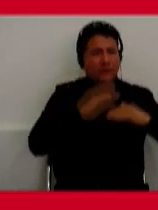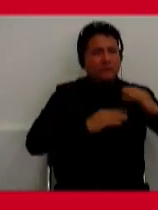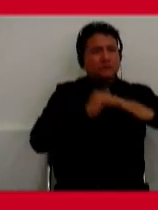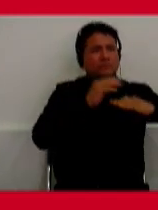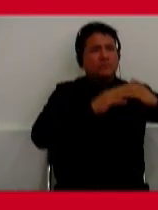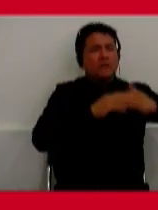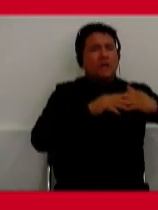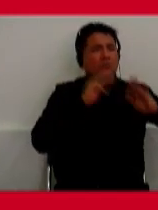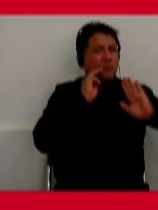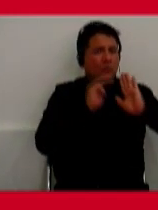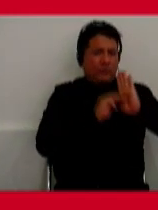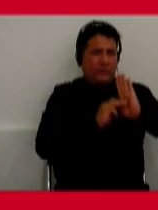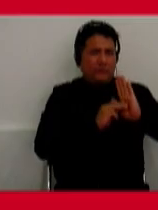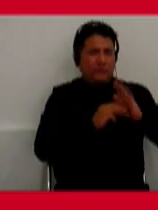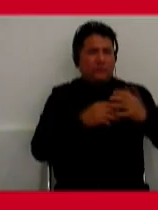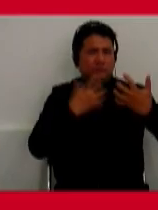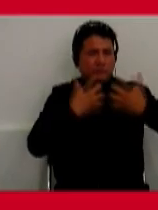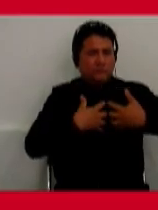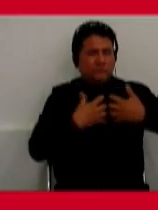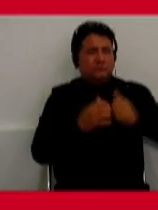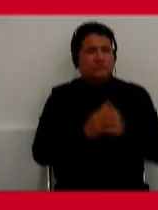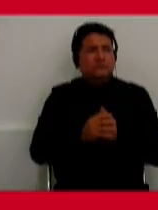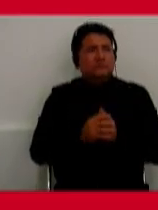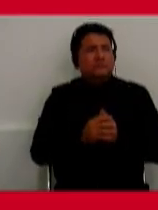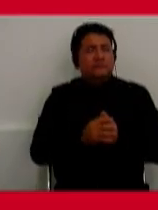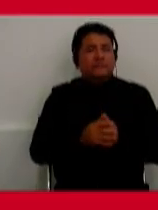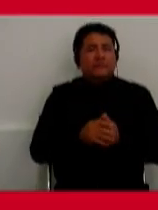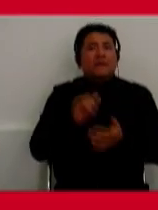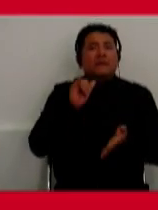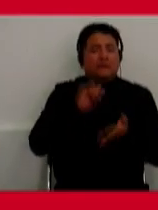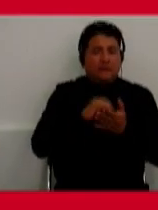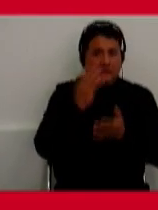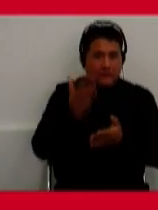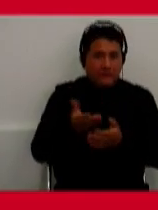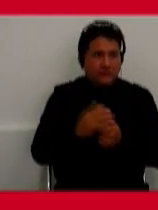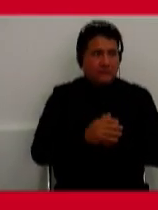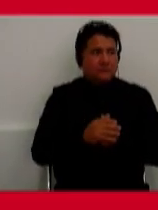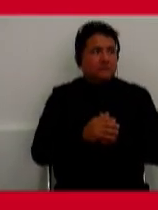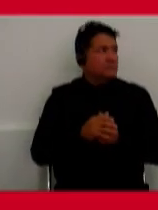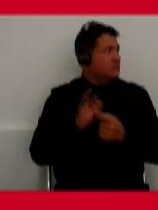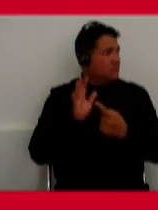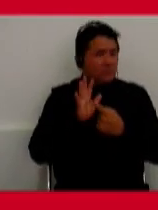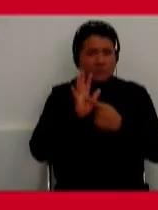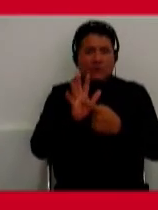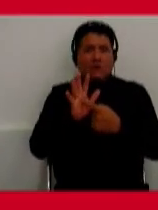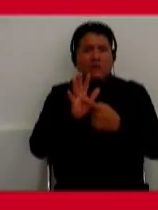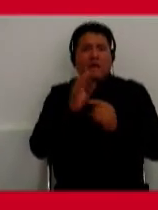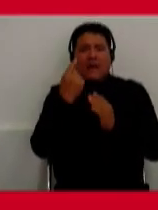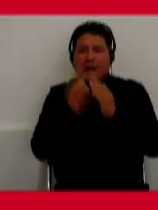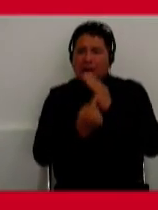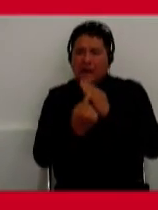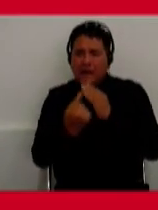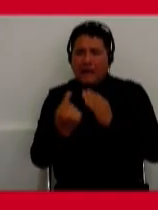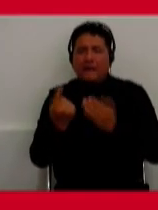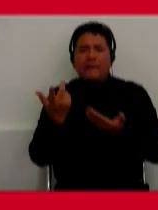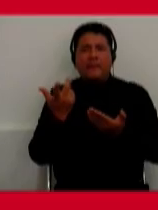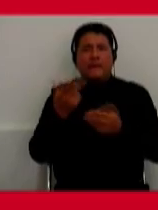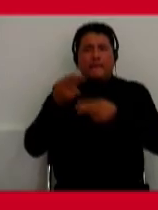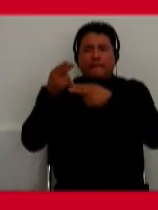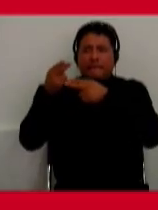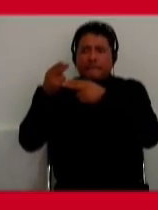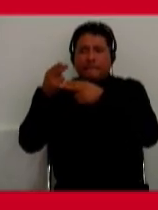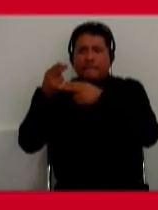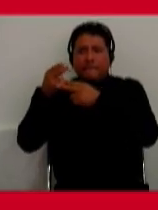geotécnico. Es ahí donde se otorga cada peso. Al modelo geológico se le otorgó